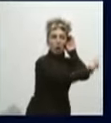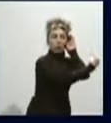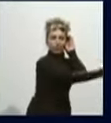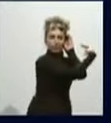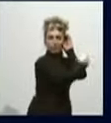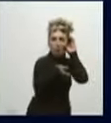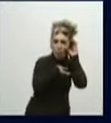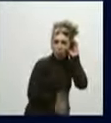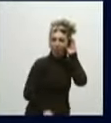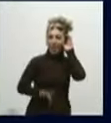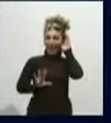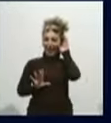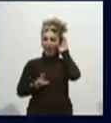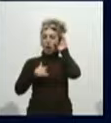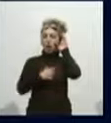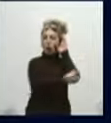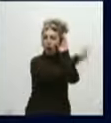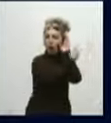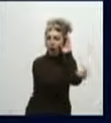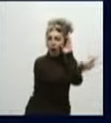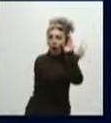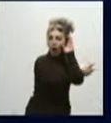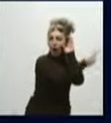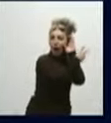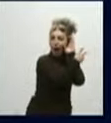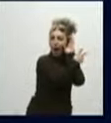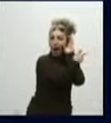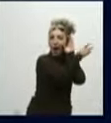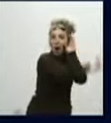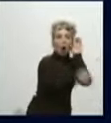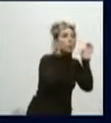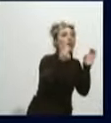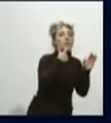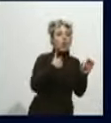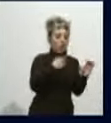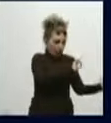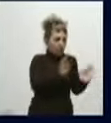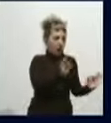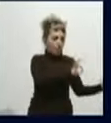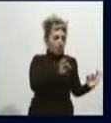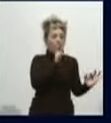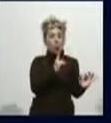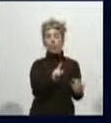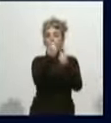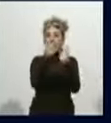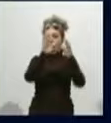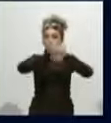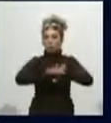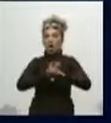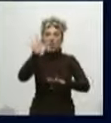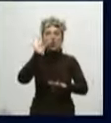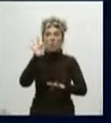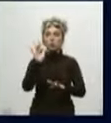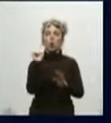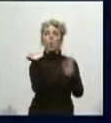y yo escuchaba cosas y ella como que decía, venga, voy a prepararme, y dice, venga, vete al baño y prepárate, que es nuestra primera noche. A los 5 minutos él